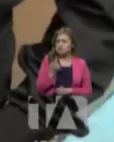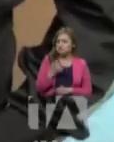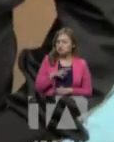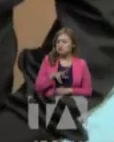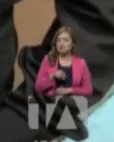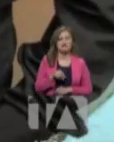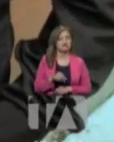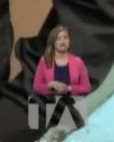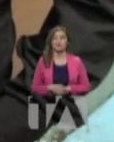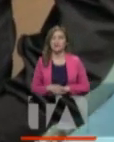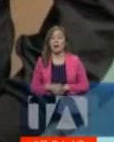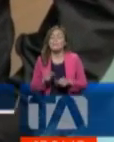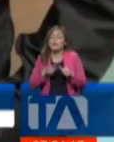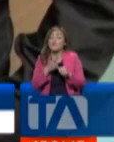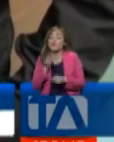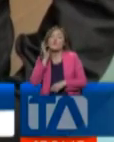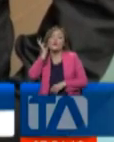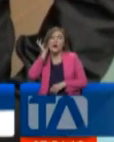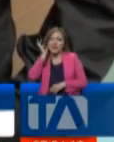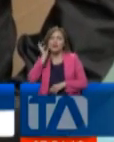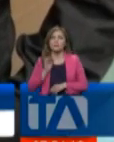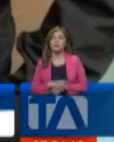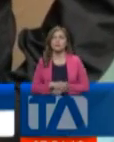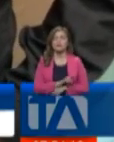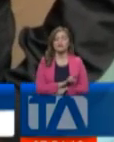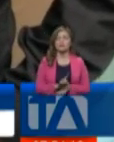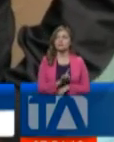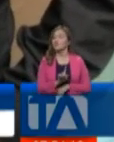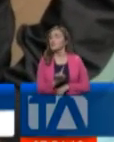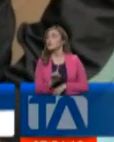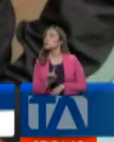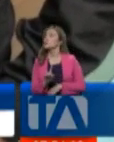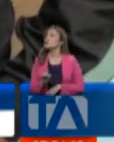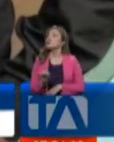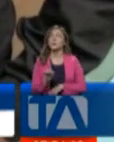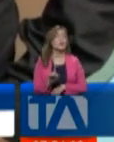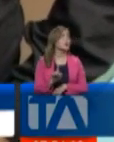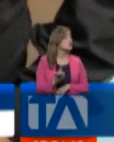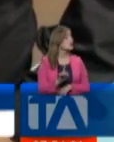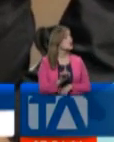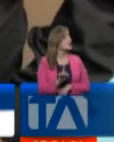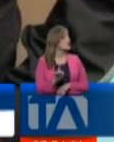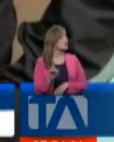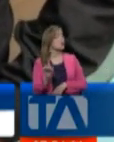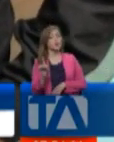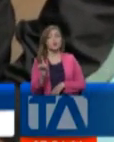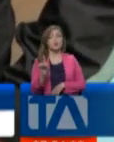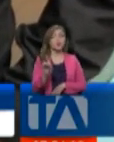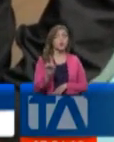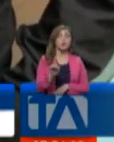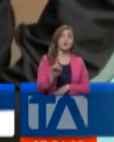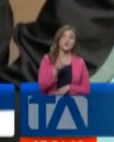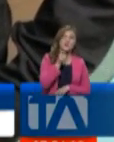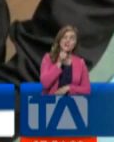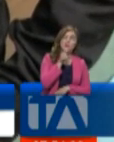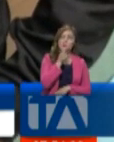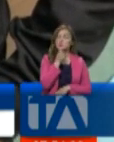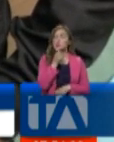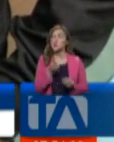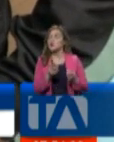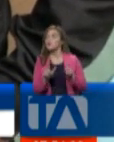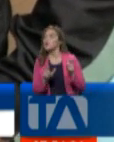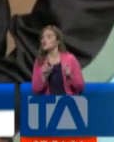afectado. Parece que hay una persona que es una chica a la que ella va y revisa el local para ver quién está, cuántas personas